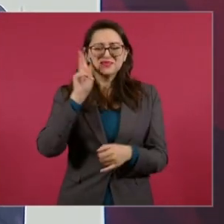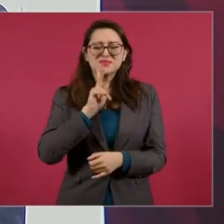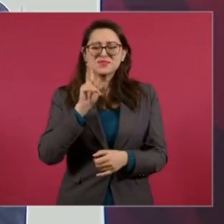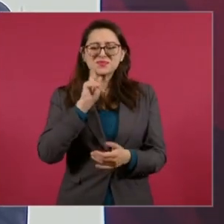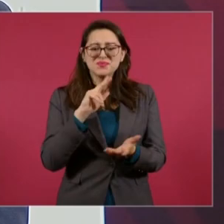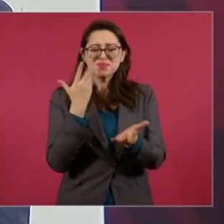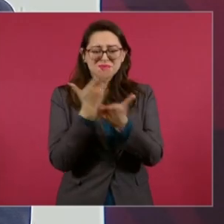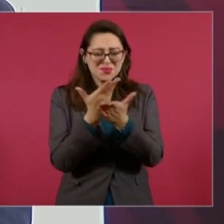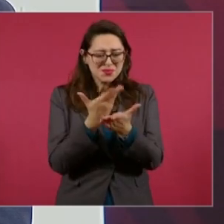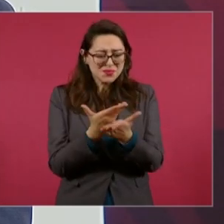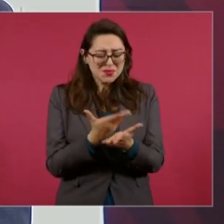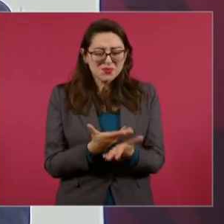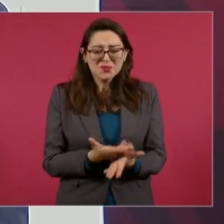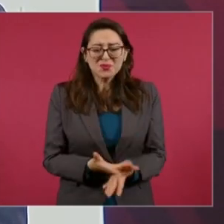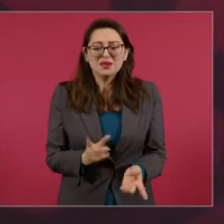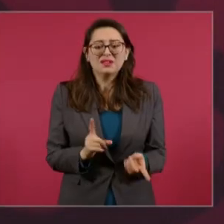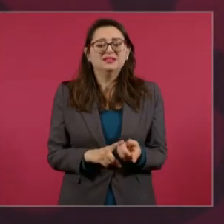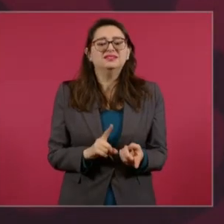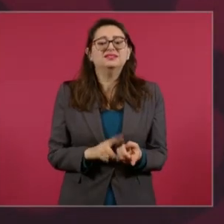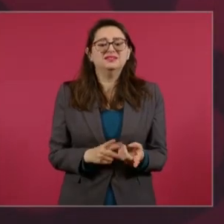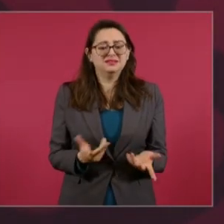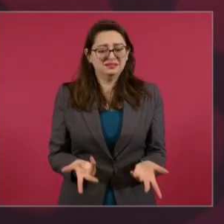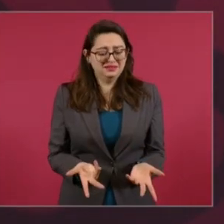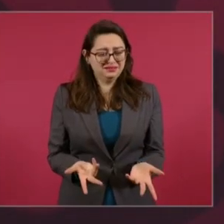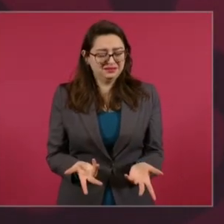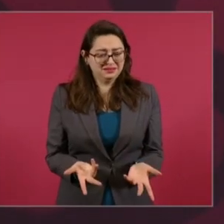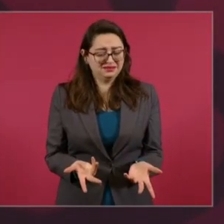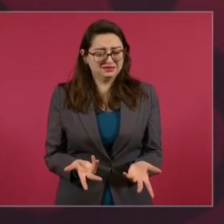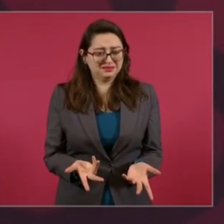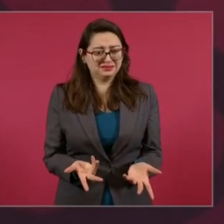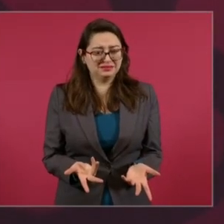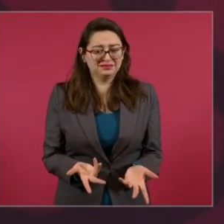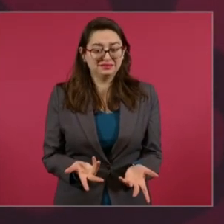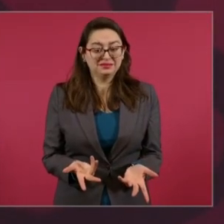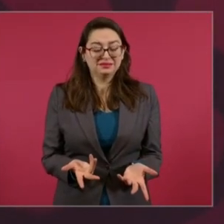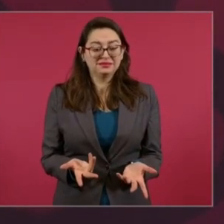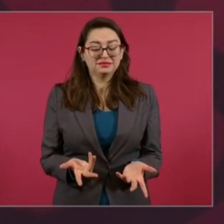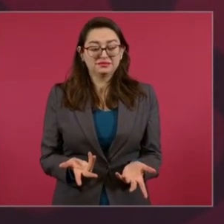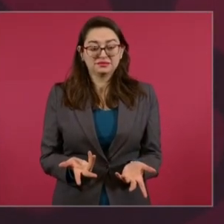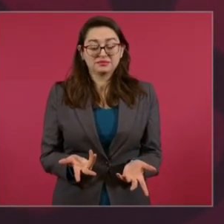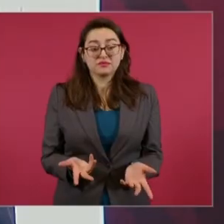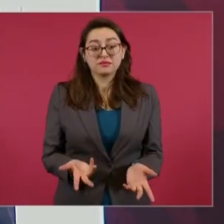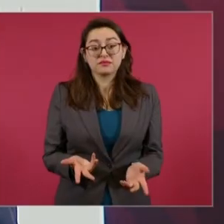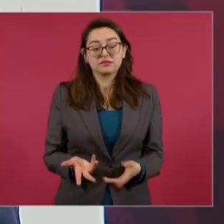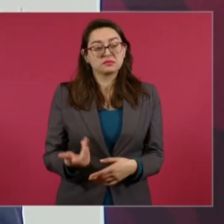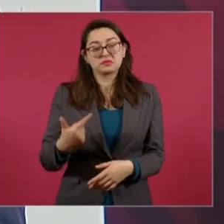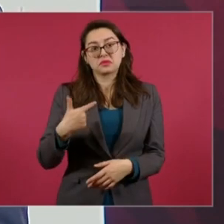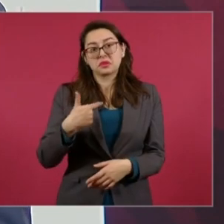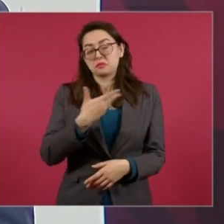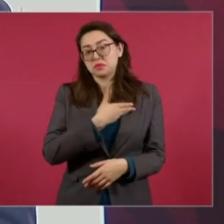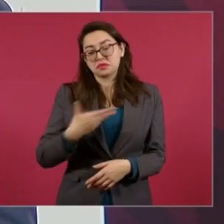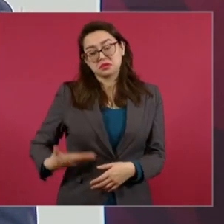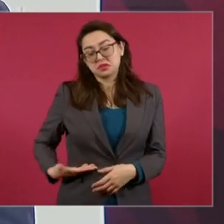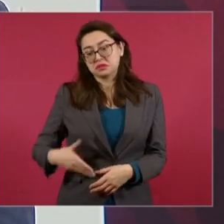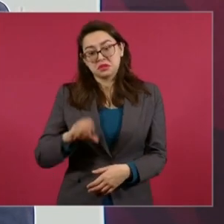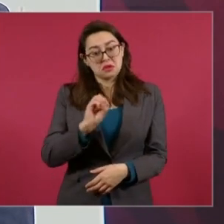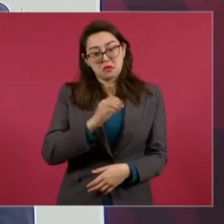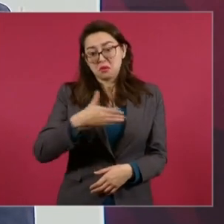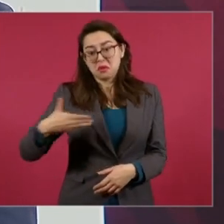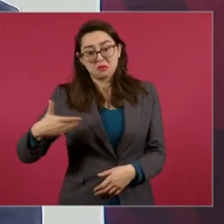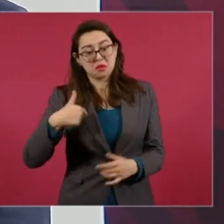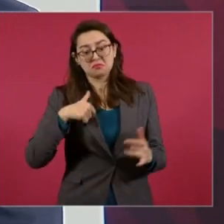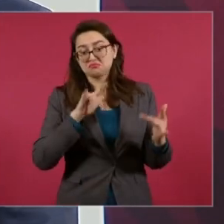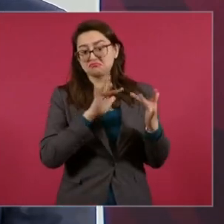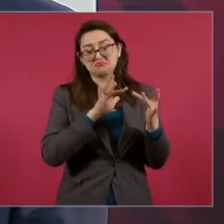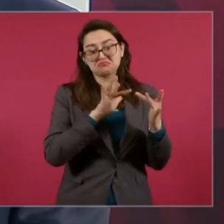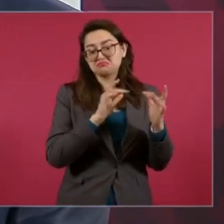Yo no tuve la dicha, la fortuna de hablar con el presidente Obama. Con el que hablé